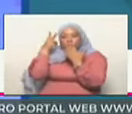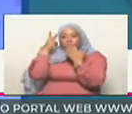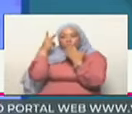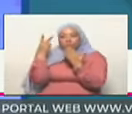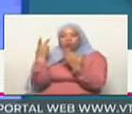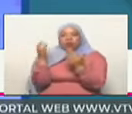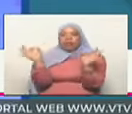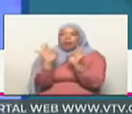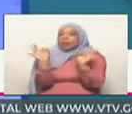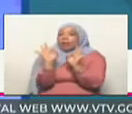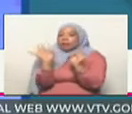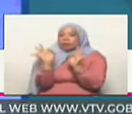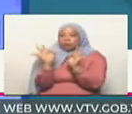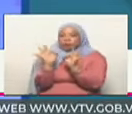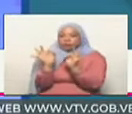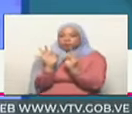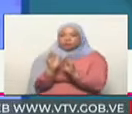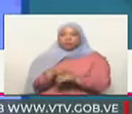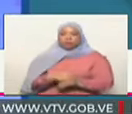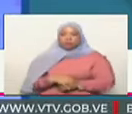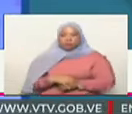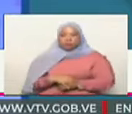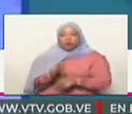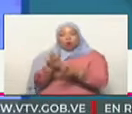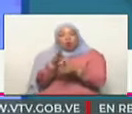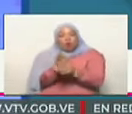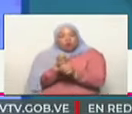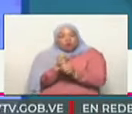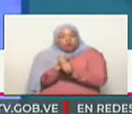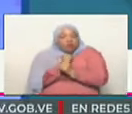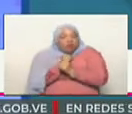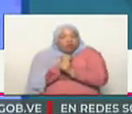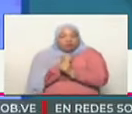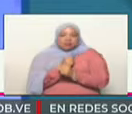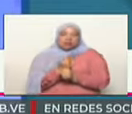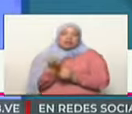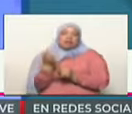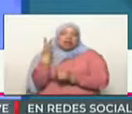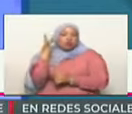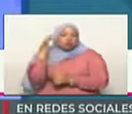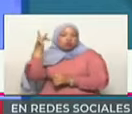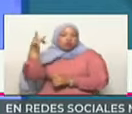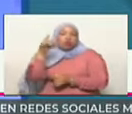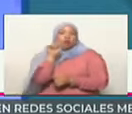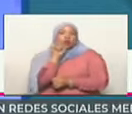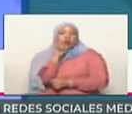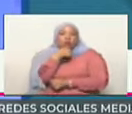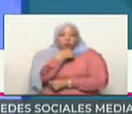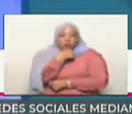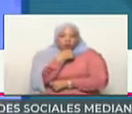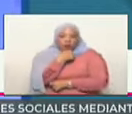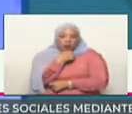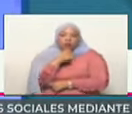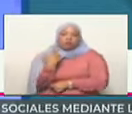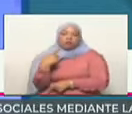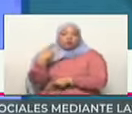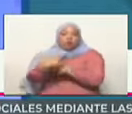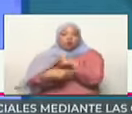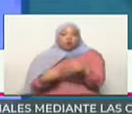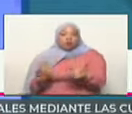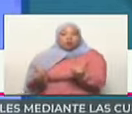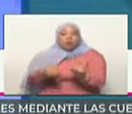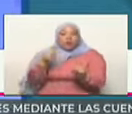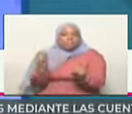iba a pasar nada. Y nosotros confiamos en esa revelación de la abuela. Quiere decir que todo el proceso